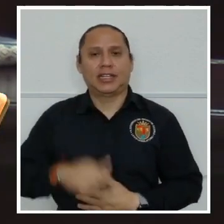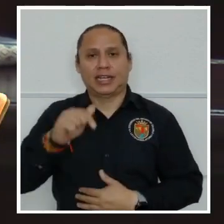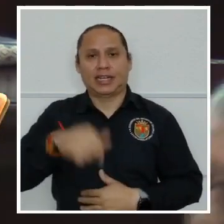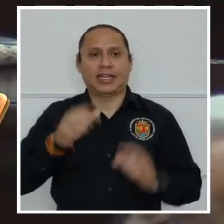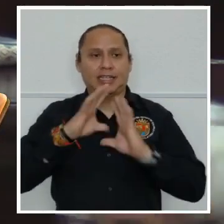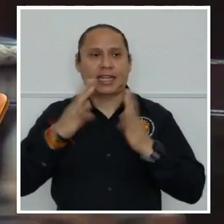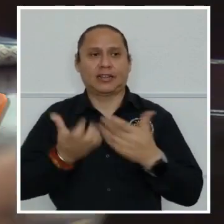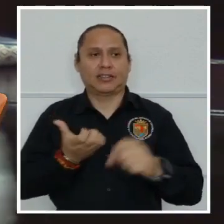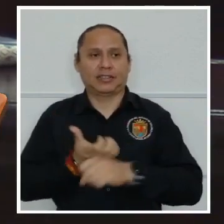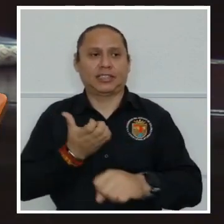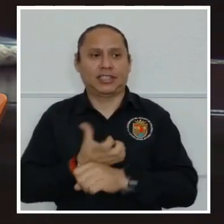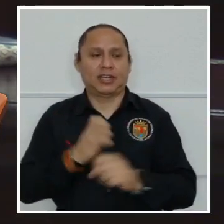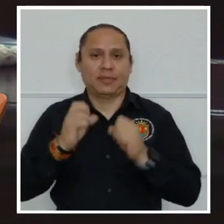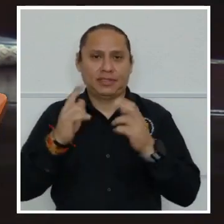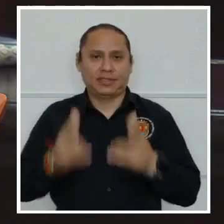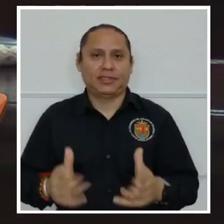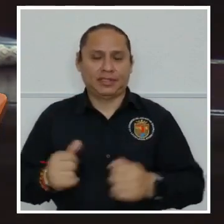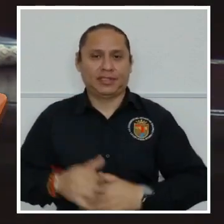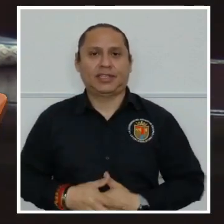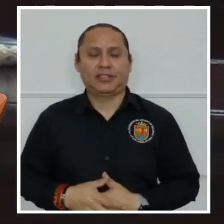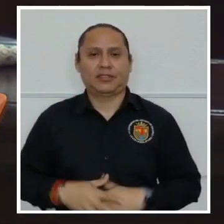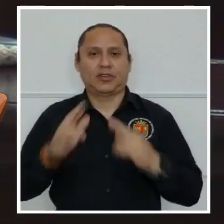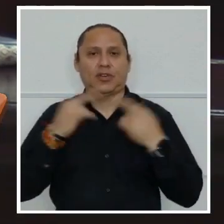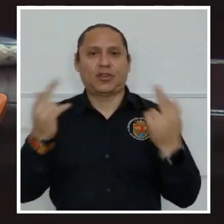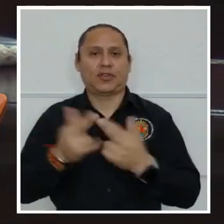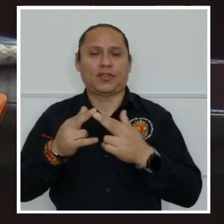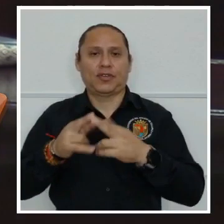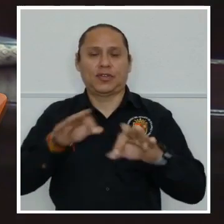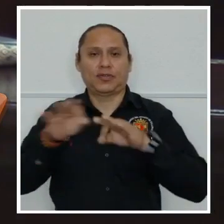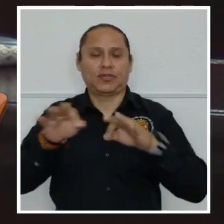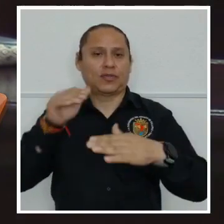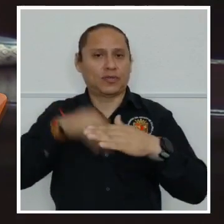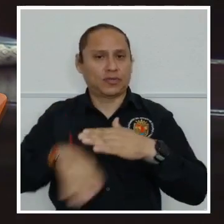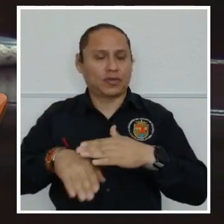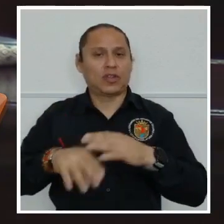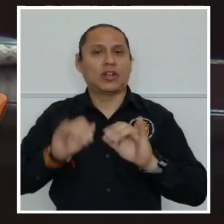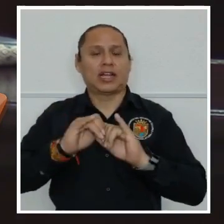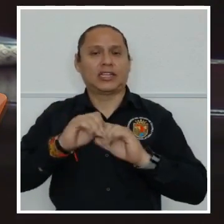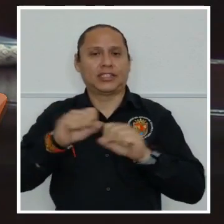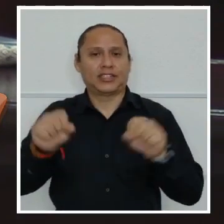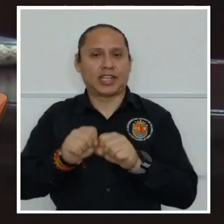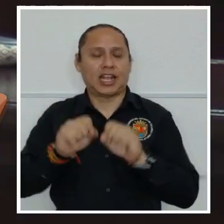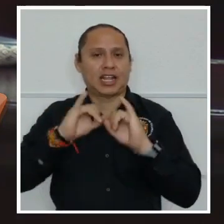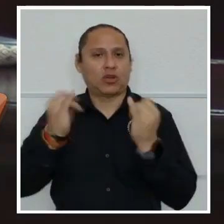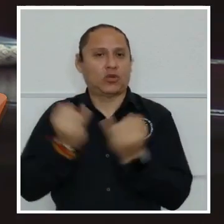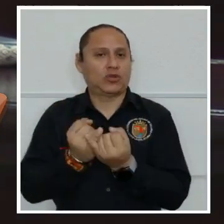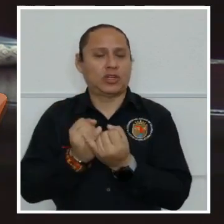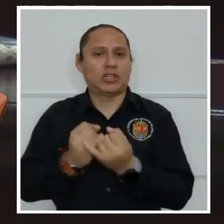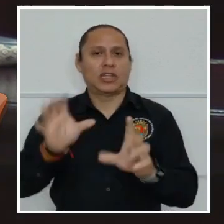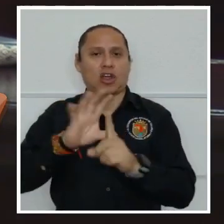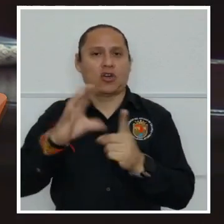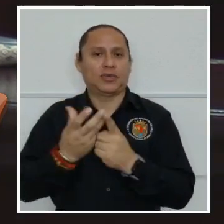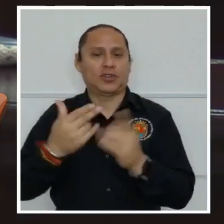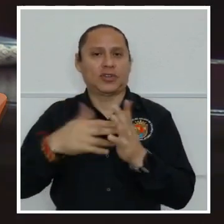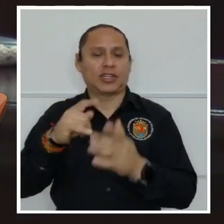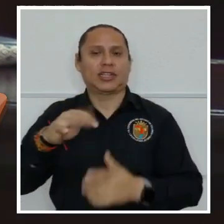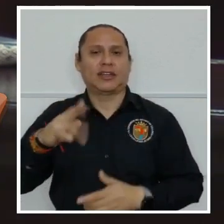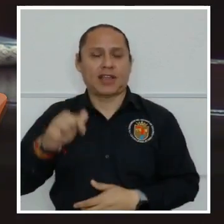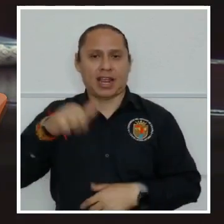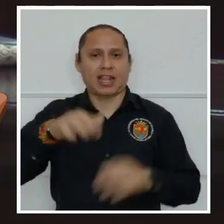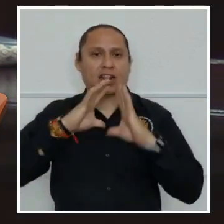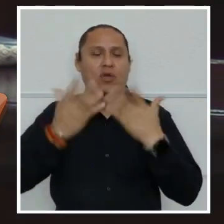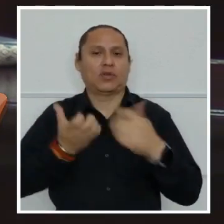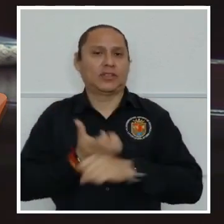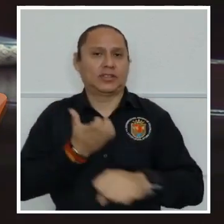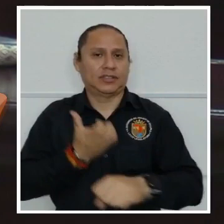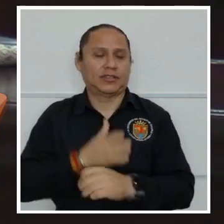Legislatura Constitucional del Estado de Chiapas, reunidos en la Sala de Juntas de la Comisión de Hacienda del Honorable Congreso del